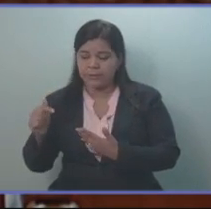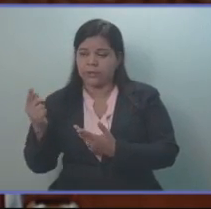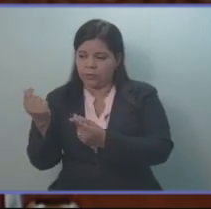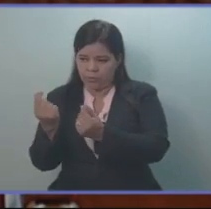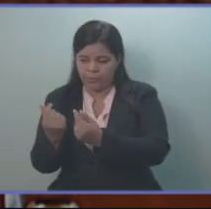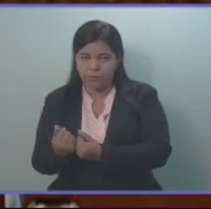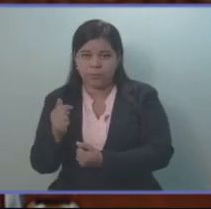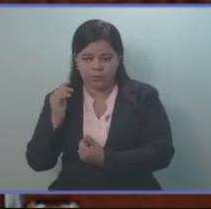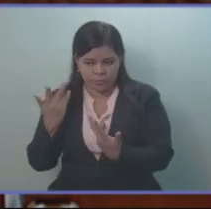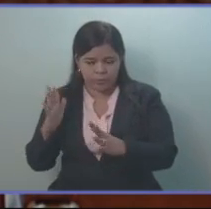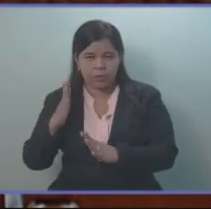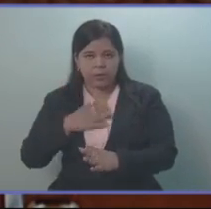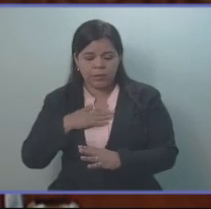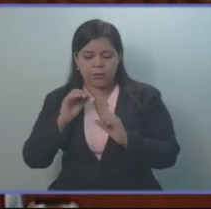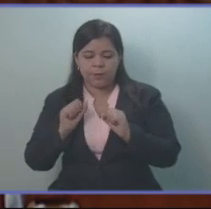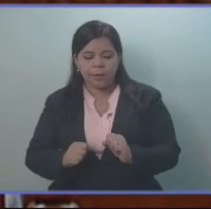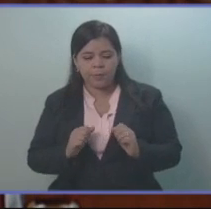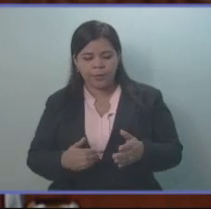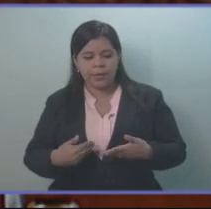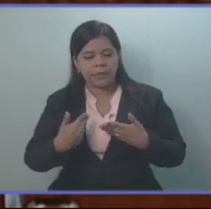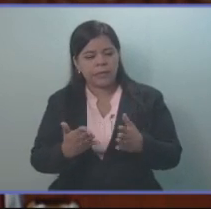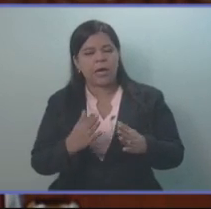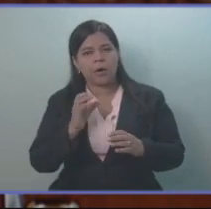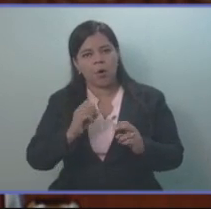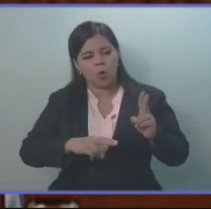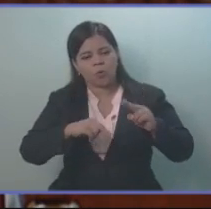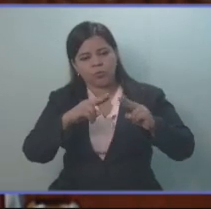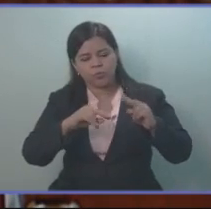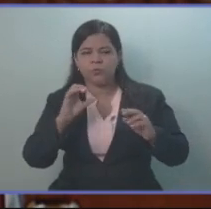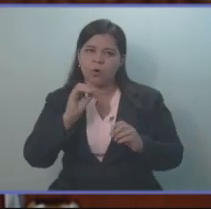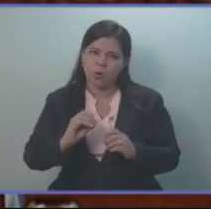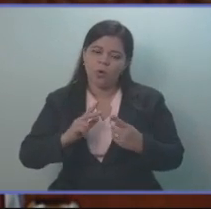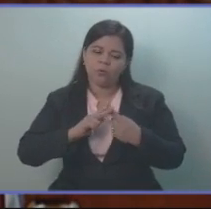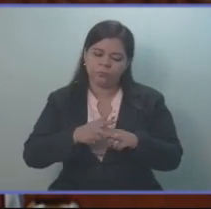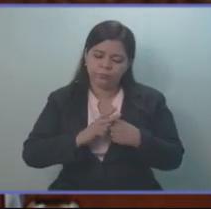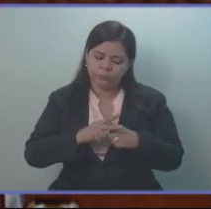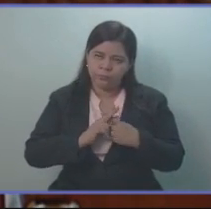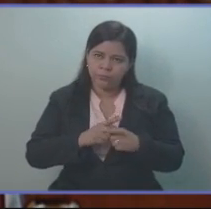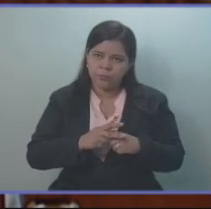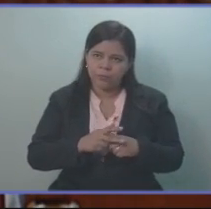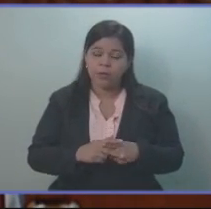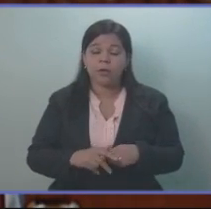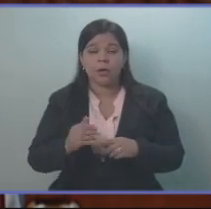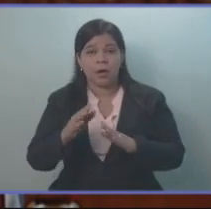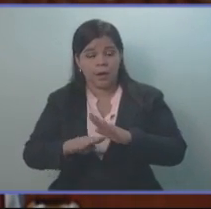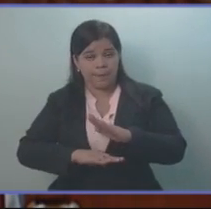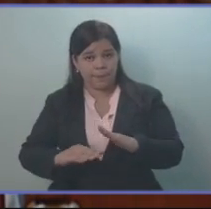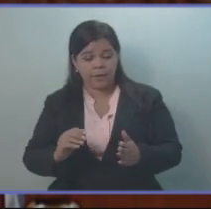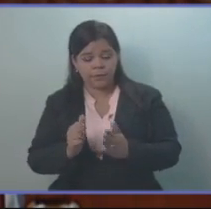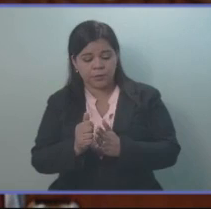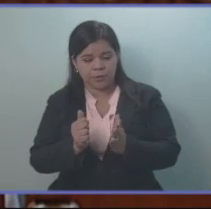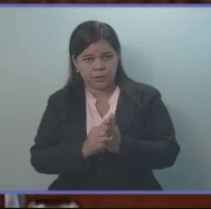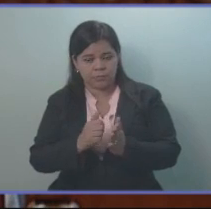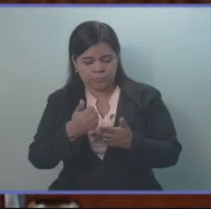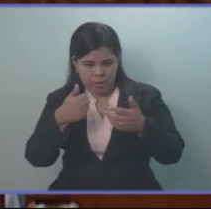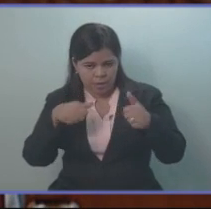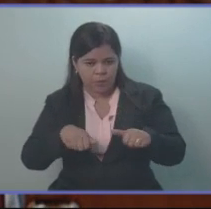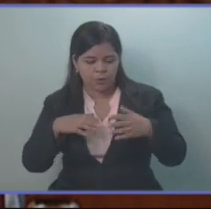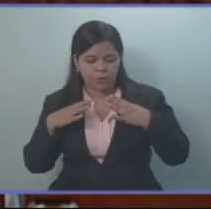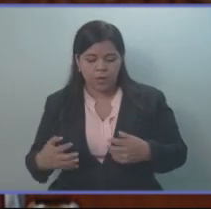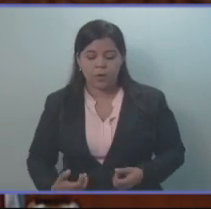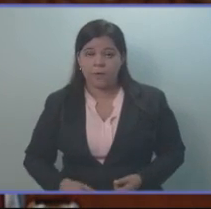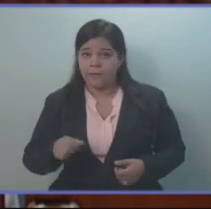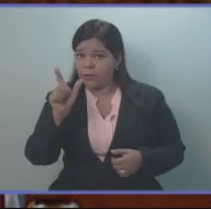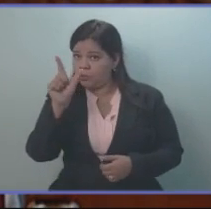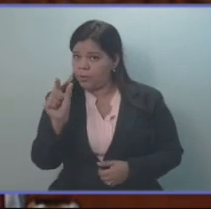y o restauración de las viviendas por las CBAM, según lo establecido en el acuerdo entre el Gobierno de la República